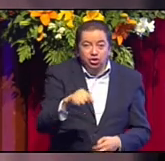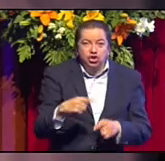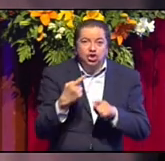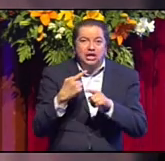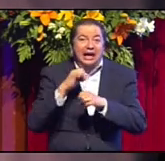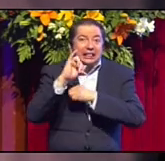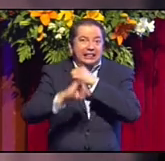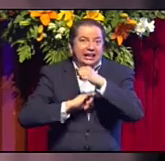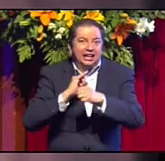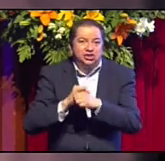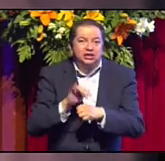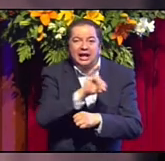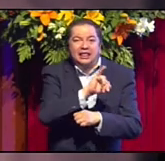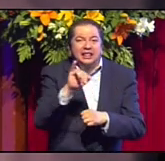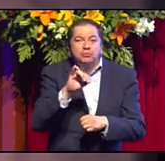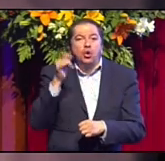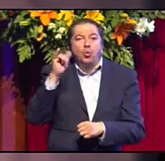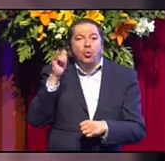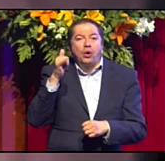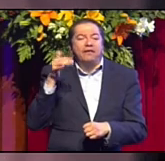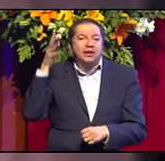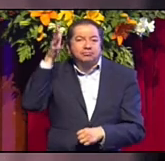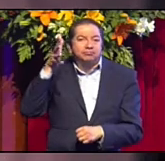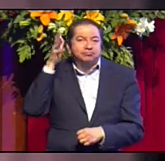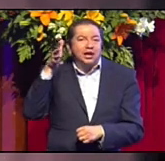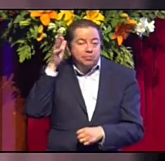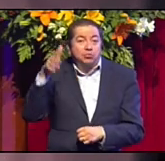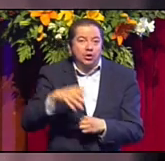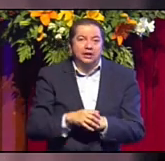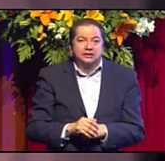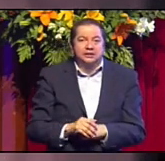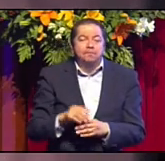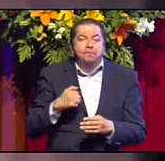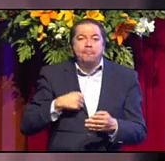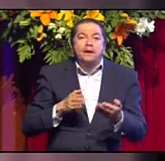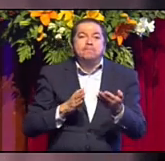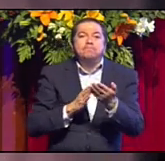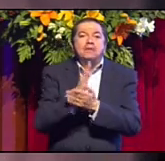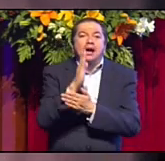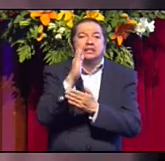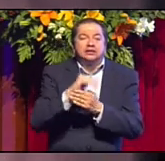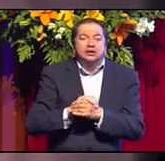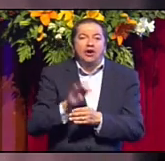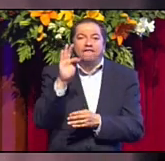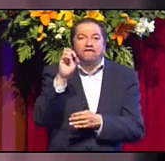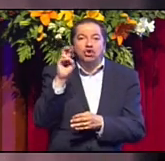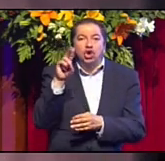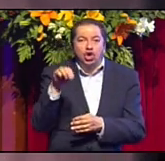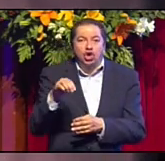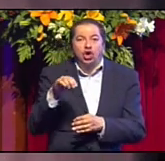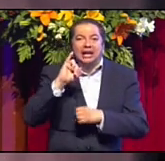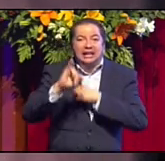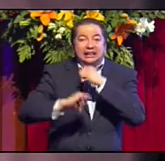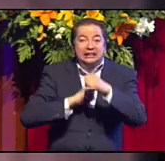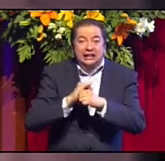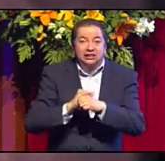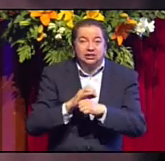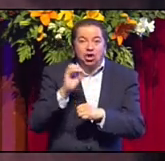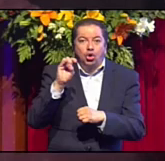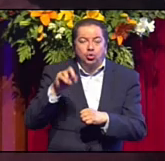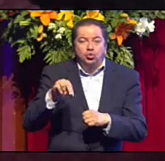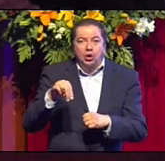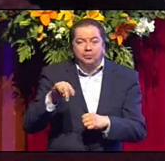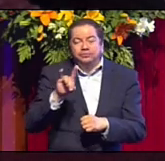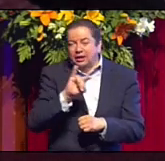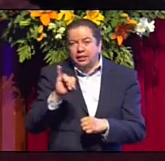estar exponiendo en la sala del microcine, dándole el inicio a este foro internacional de la ONU Habitat,